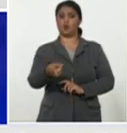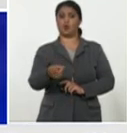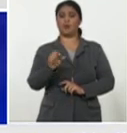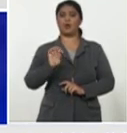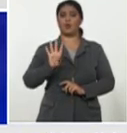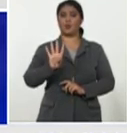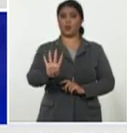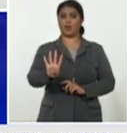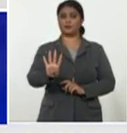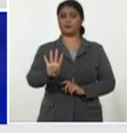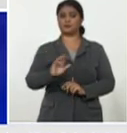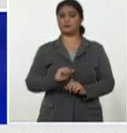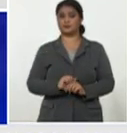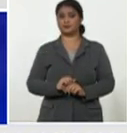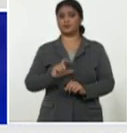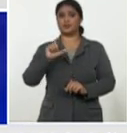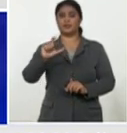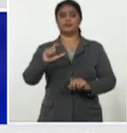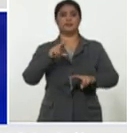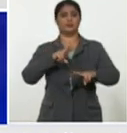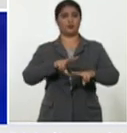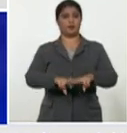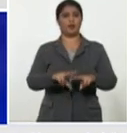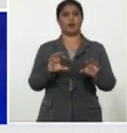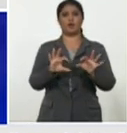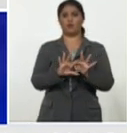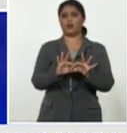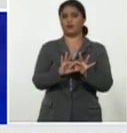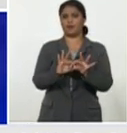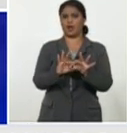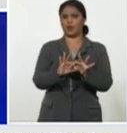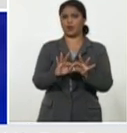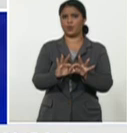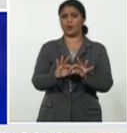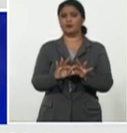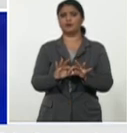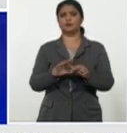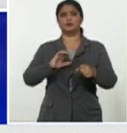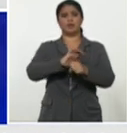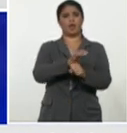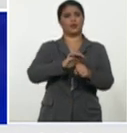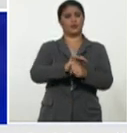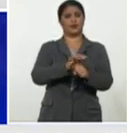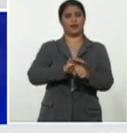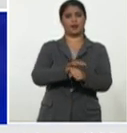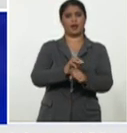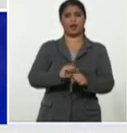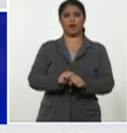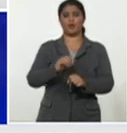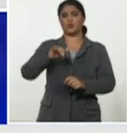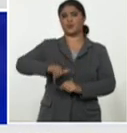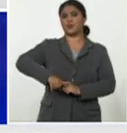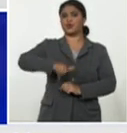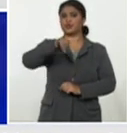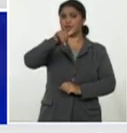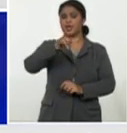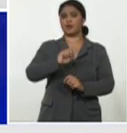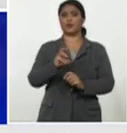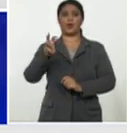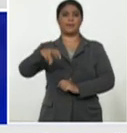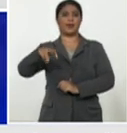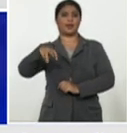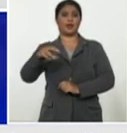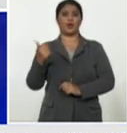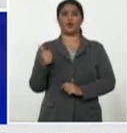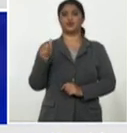531,4, Centro Habana, Guanabacoa, Arroyo Naranjo, Boyeros, Marianao, 10 de